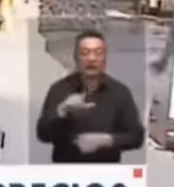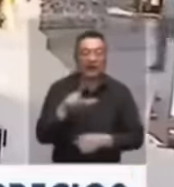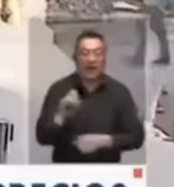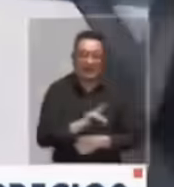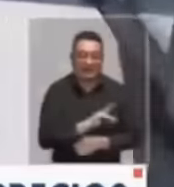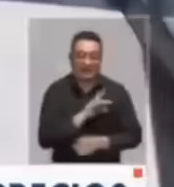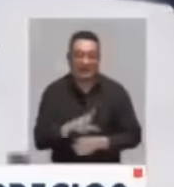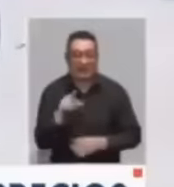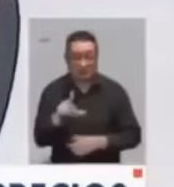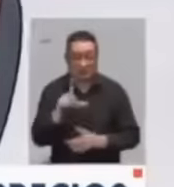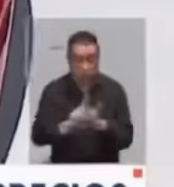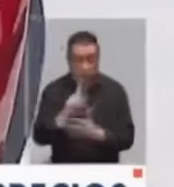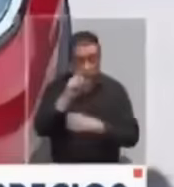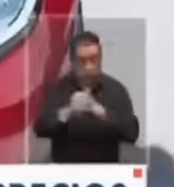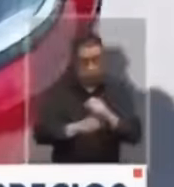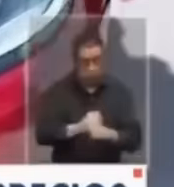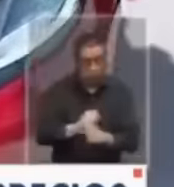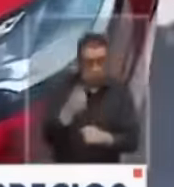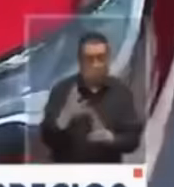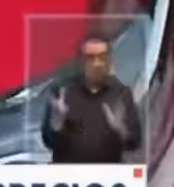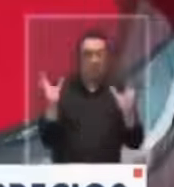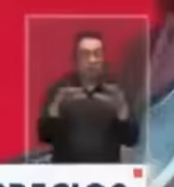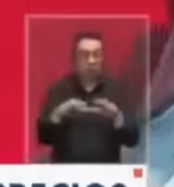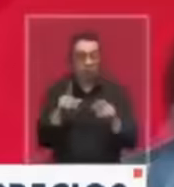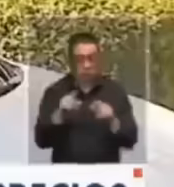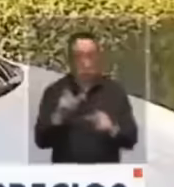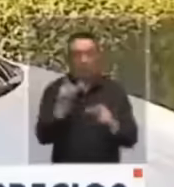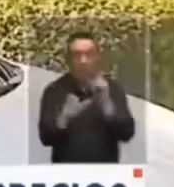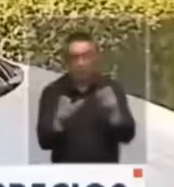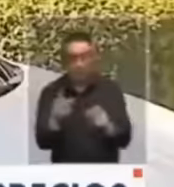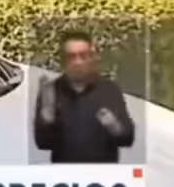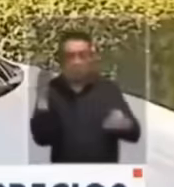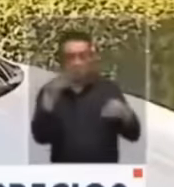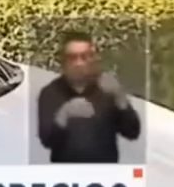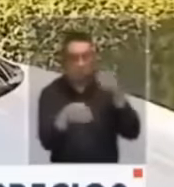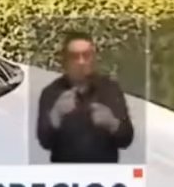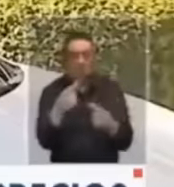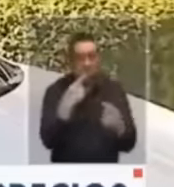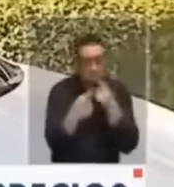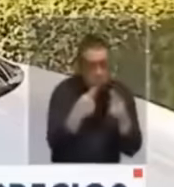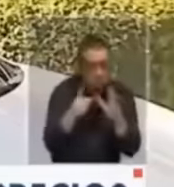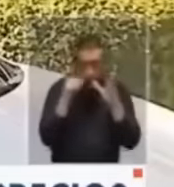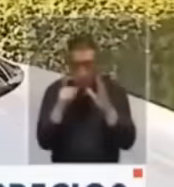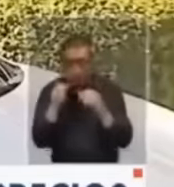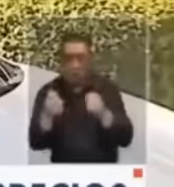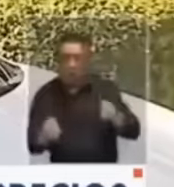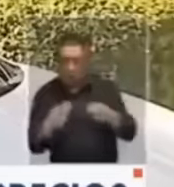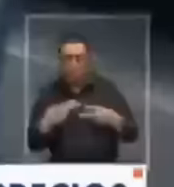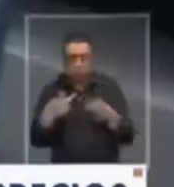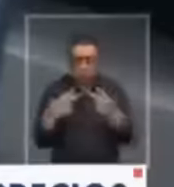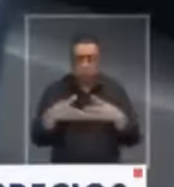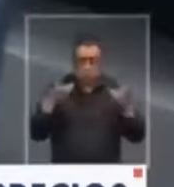va a estar ahí por lo menos un año. Uno o dos anfitriones atendiendo público que va a ir a hacer preguntas, sacarse fotos con los autos, ver,